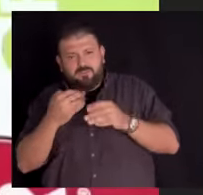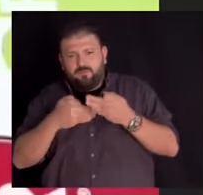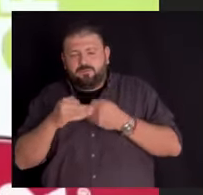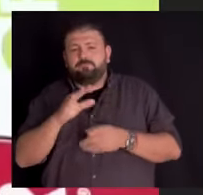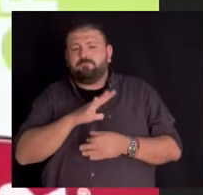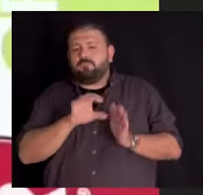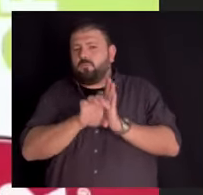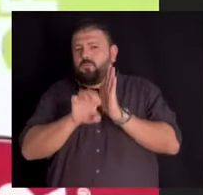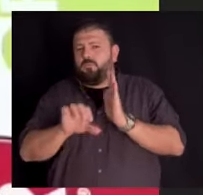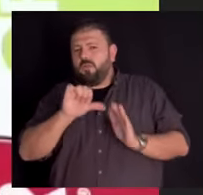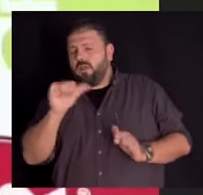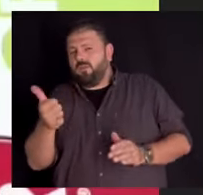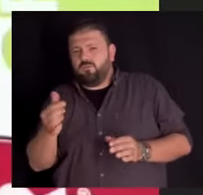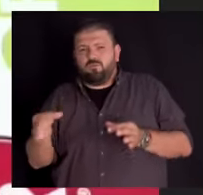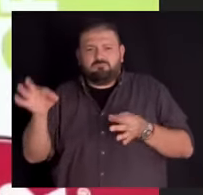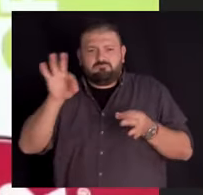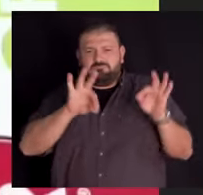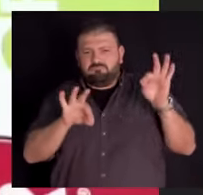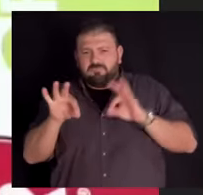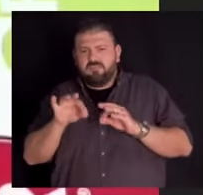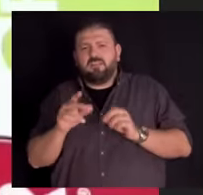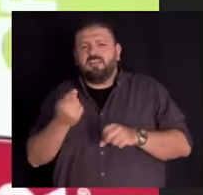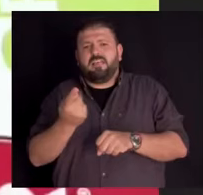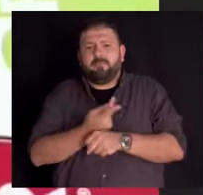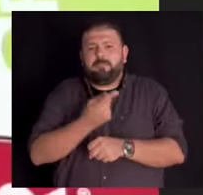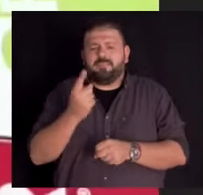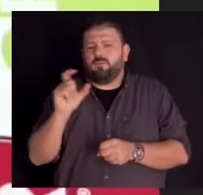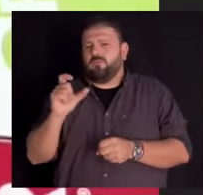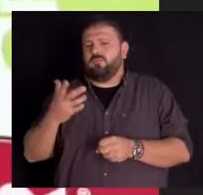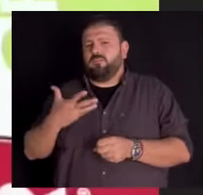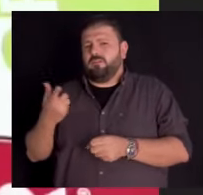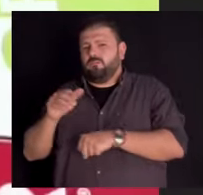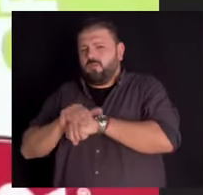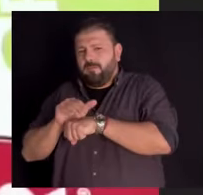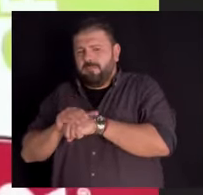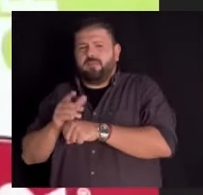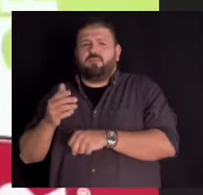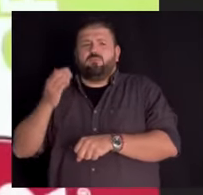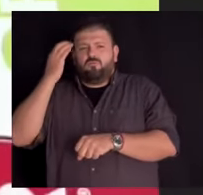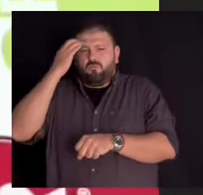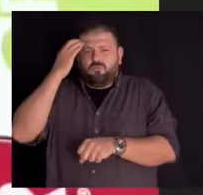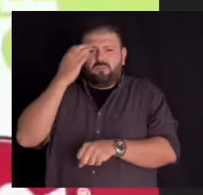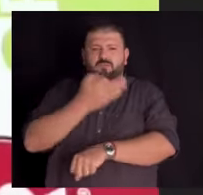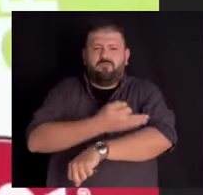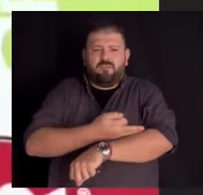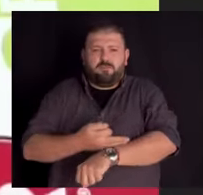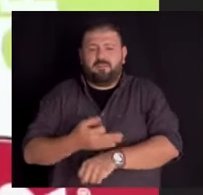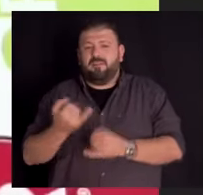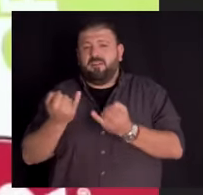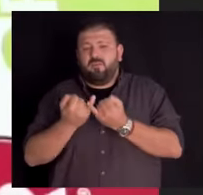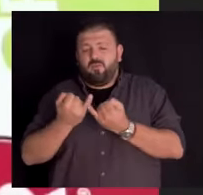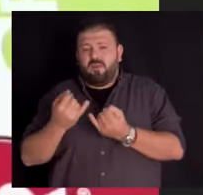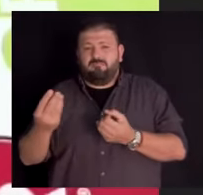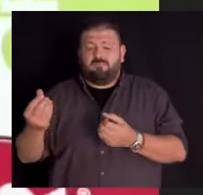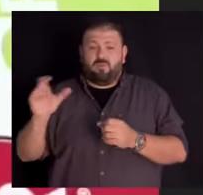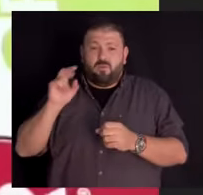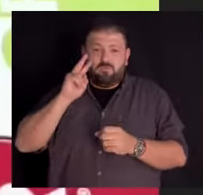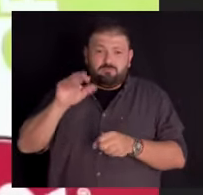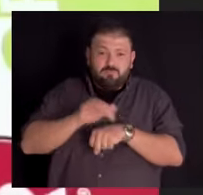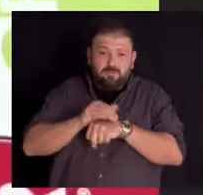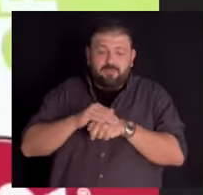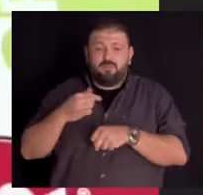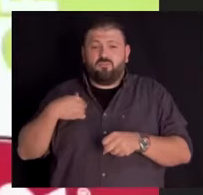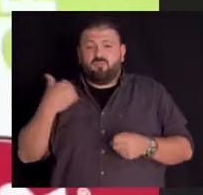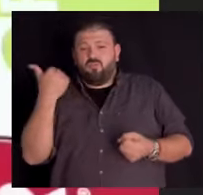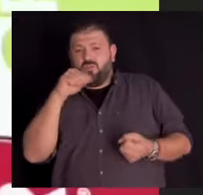ha funcionado maravilloso y es, ¿qué pasa cuando tienes algún amigo, conocido, familiar que ha caído en las drogas, que ha caído en el alcoholismo?